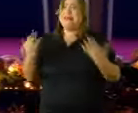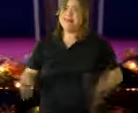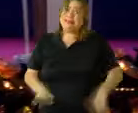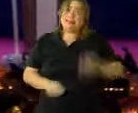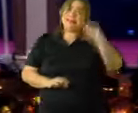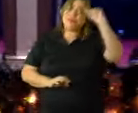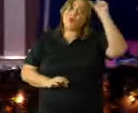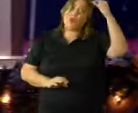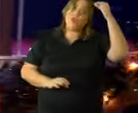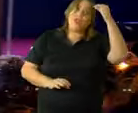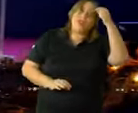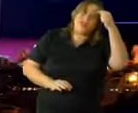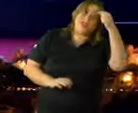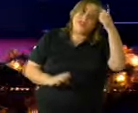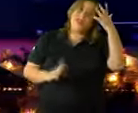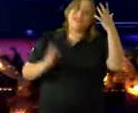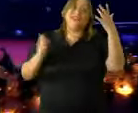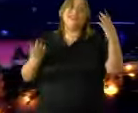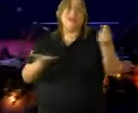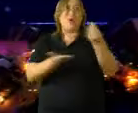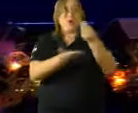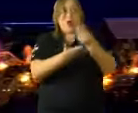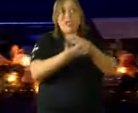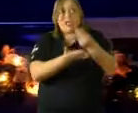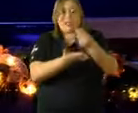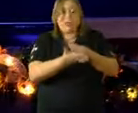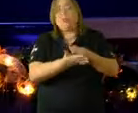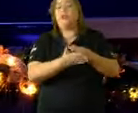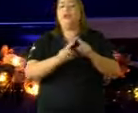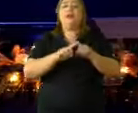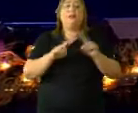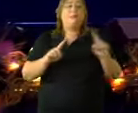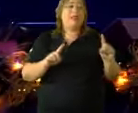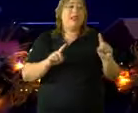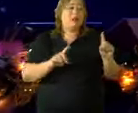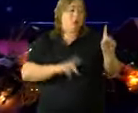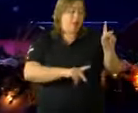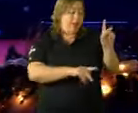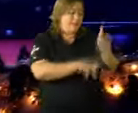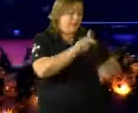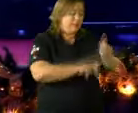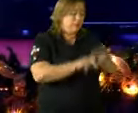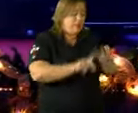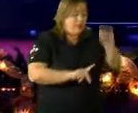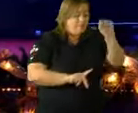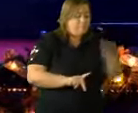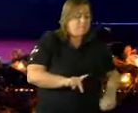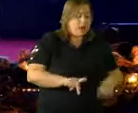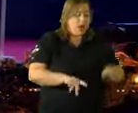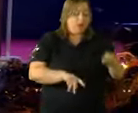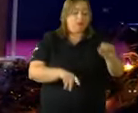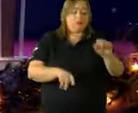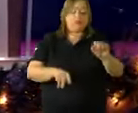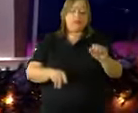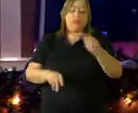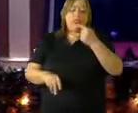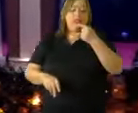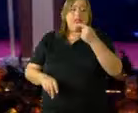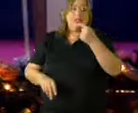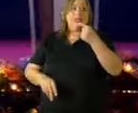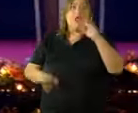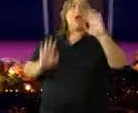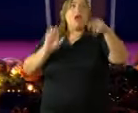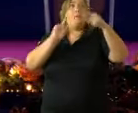los sistemas, con la crisis económica, pero se tiene que levantar un pueblo a declarar las cosas que no son como si fuesen,